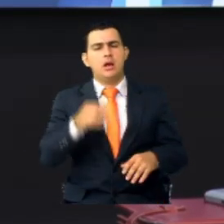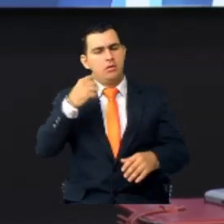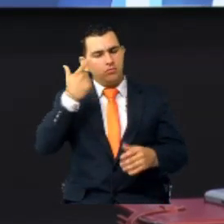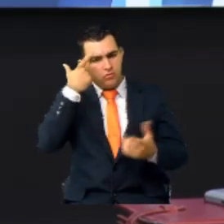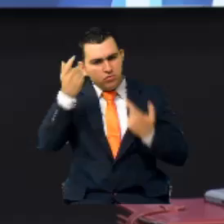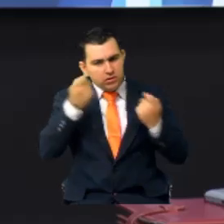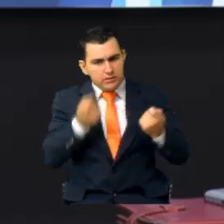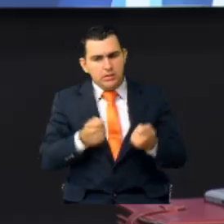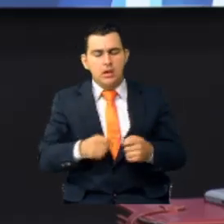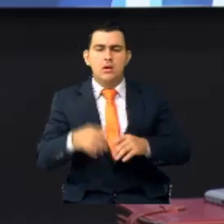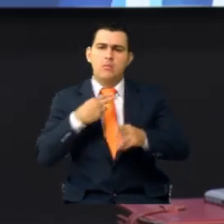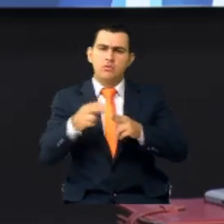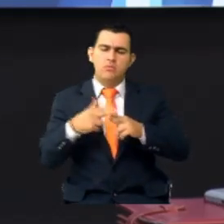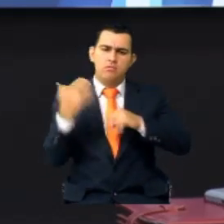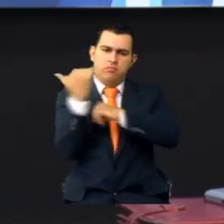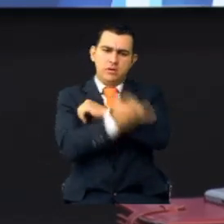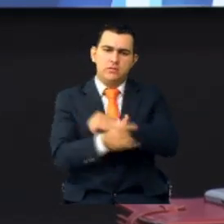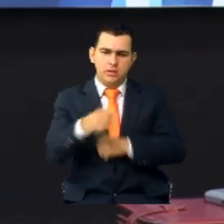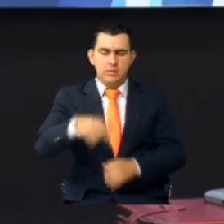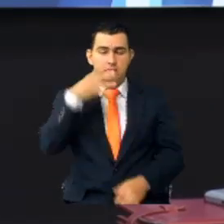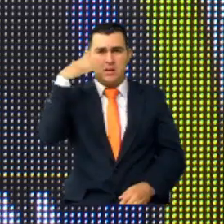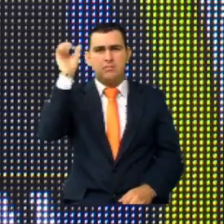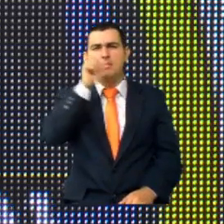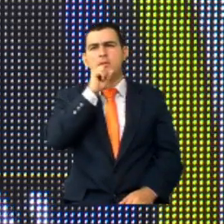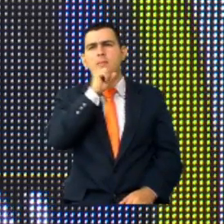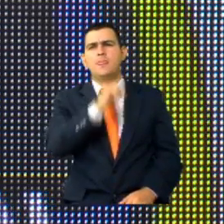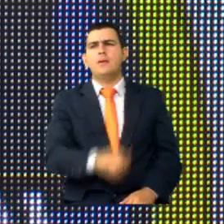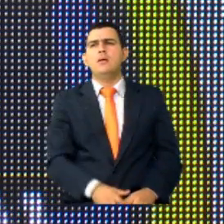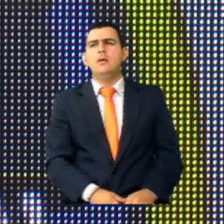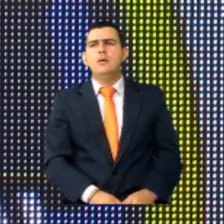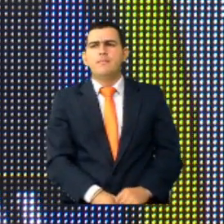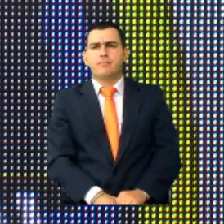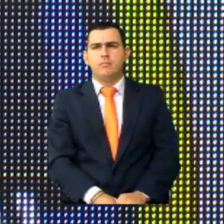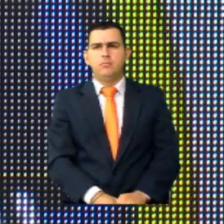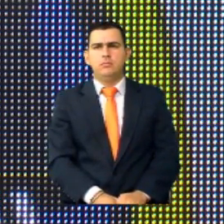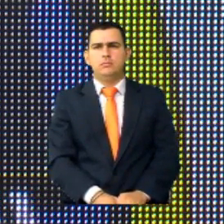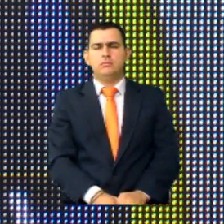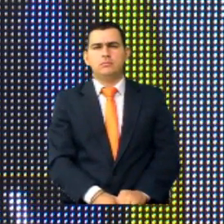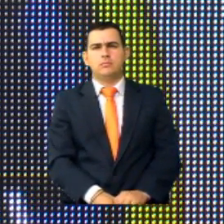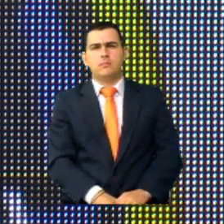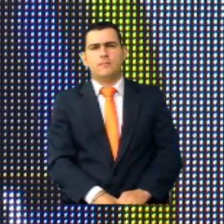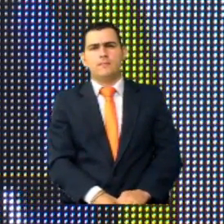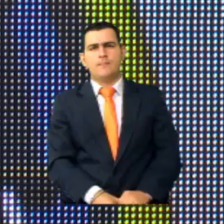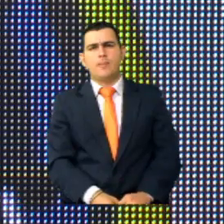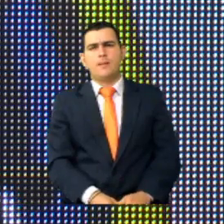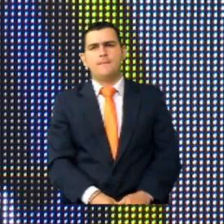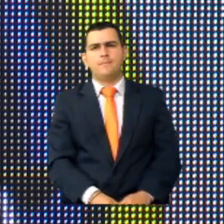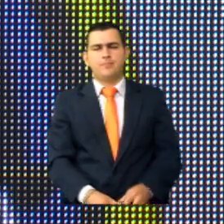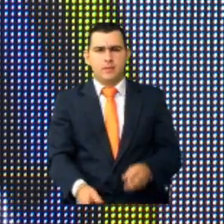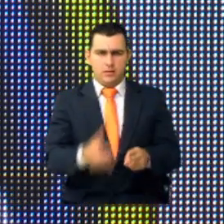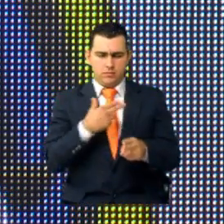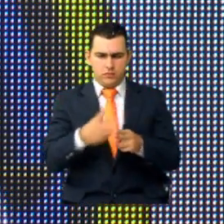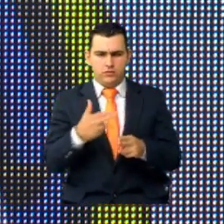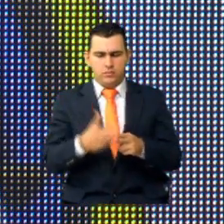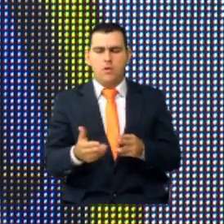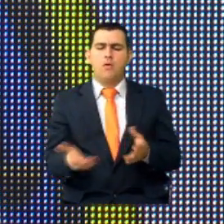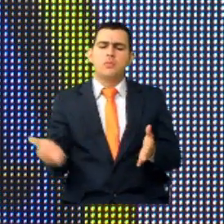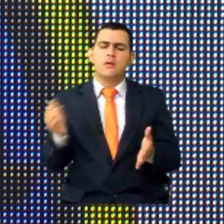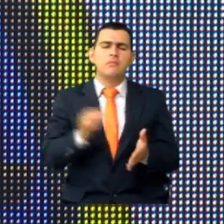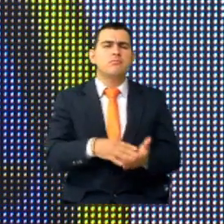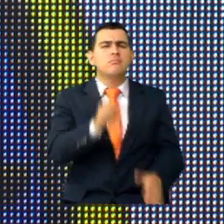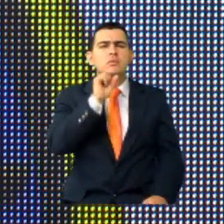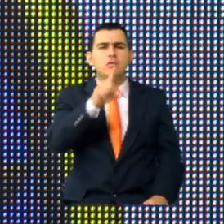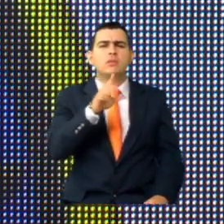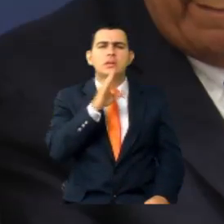y turística para generar mayor empleo. Gracias, candidato. El turno de preguntar ahora es para el periodista Luis Alberto Delgado. Le pregunta el candidato